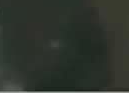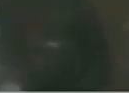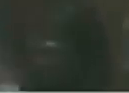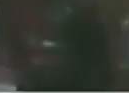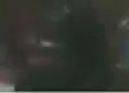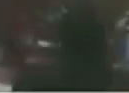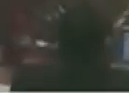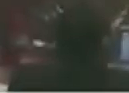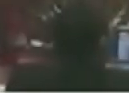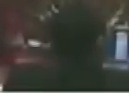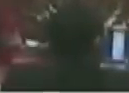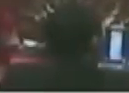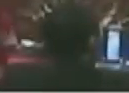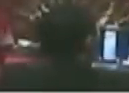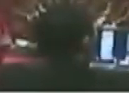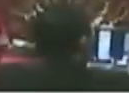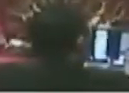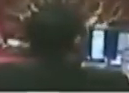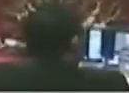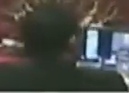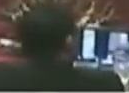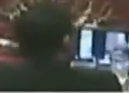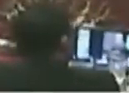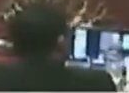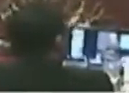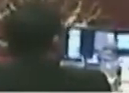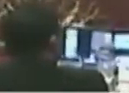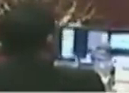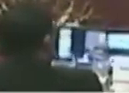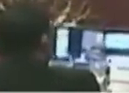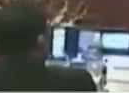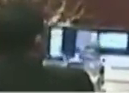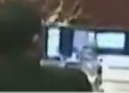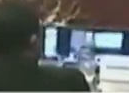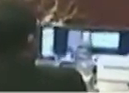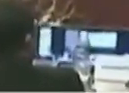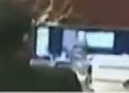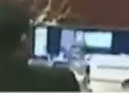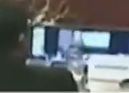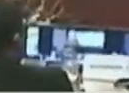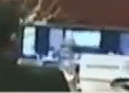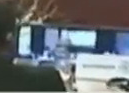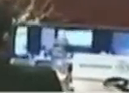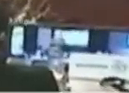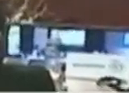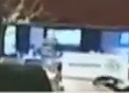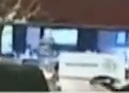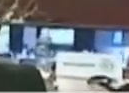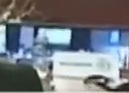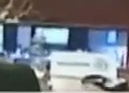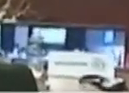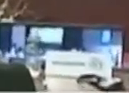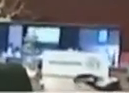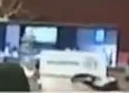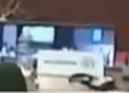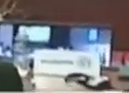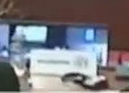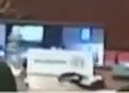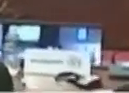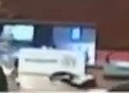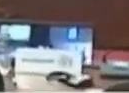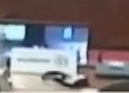los moldes diseñados por el imperio para sus súbditos o sus cómplices. El ALBA TCP nació de